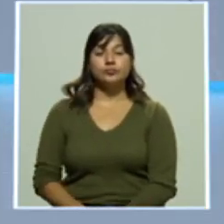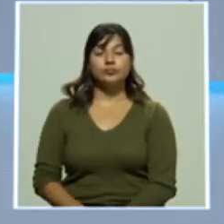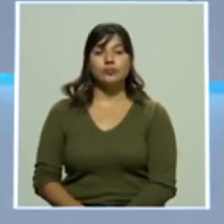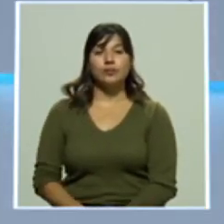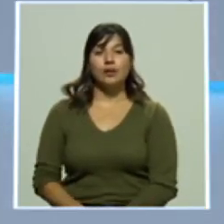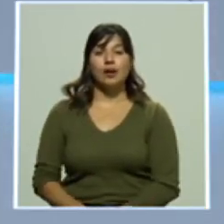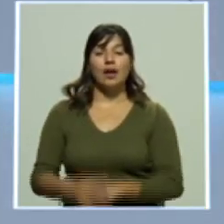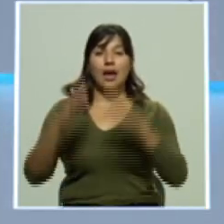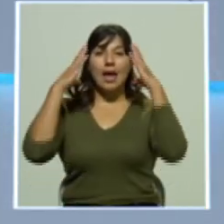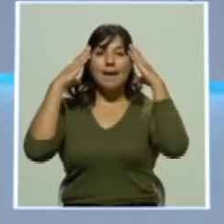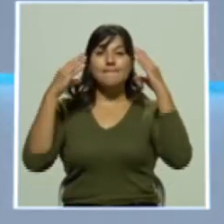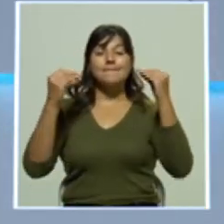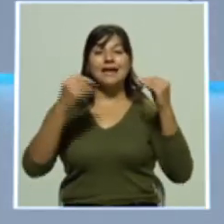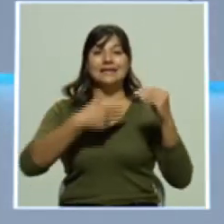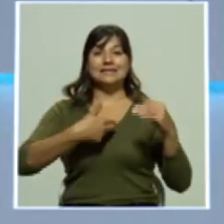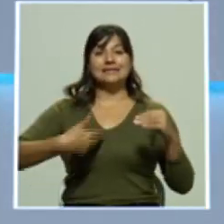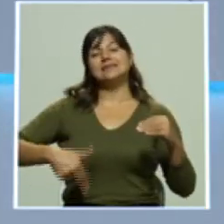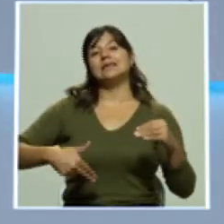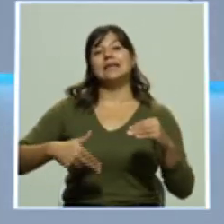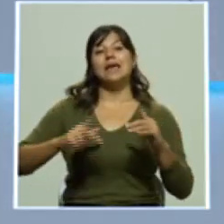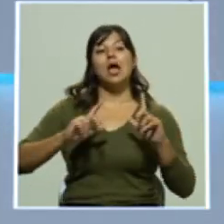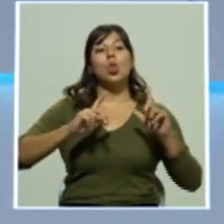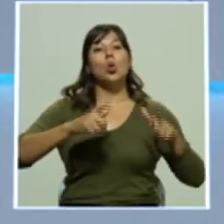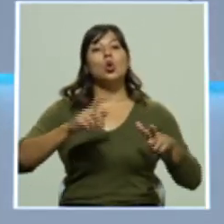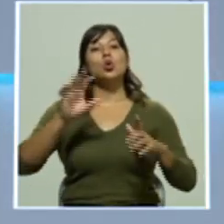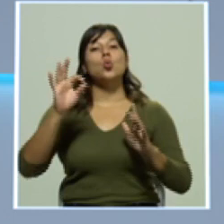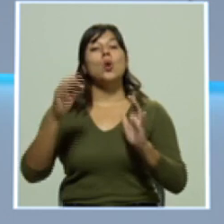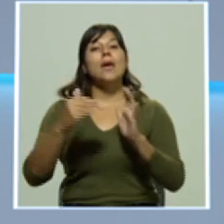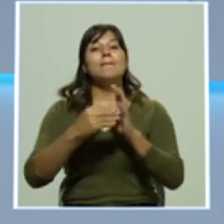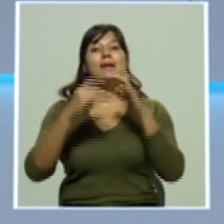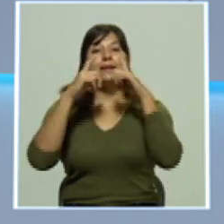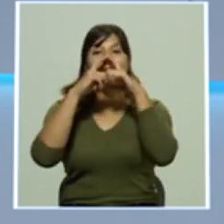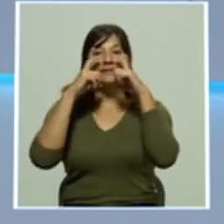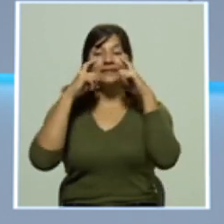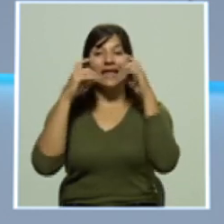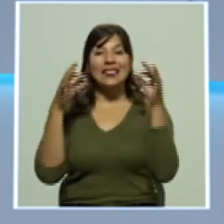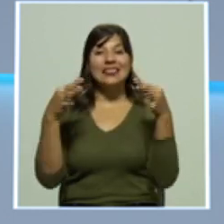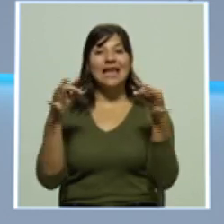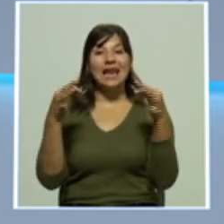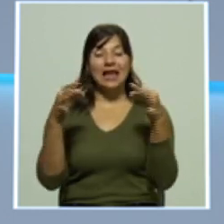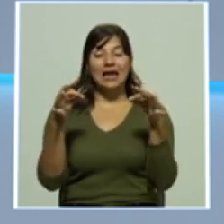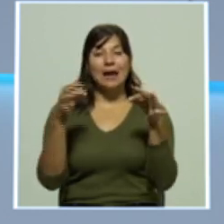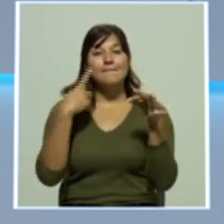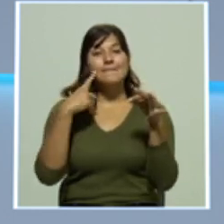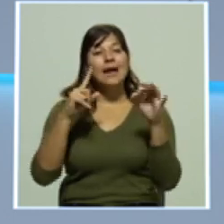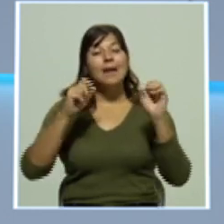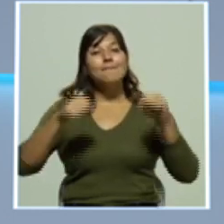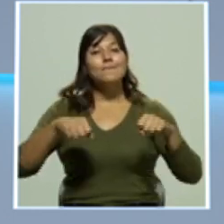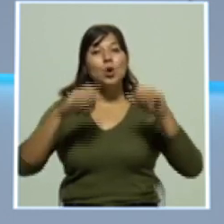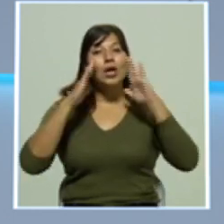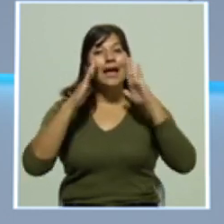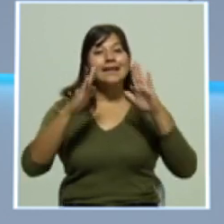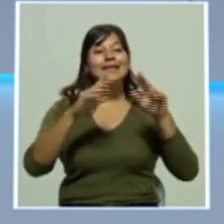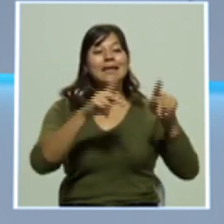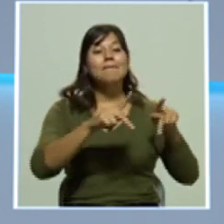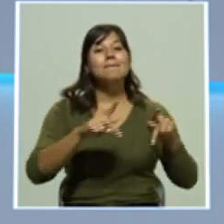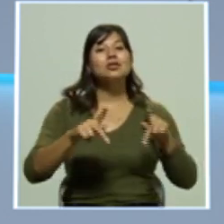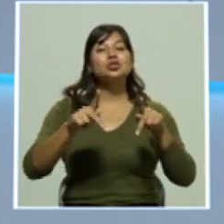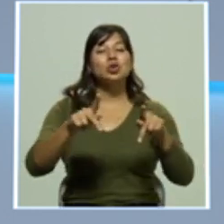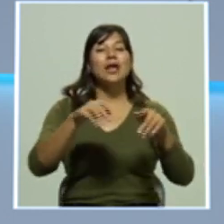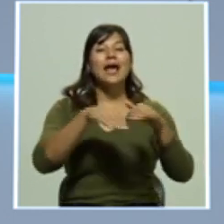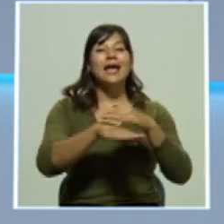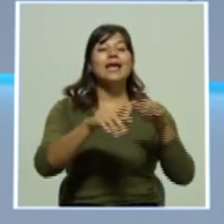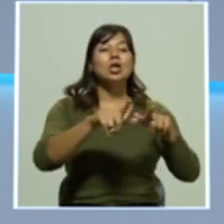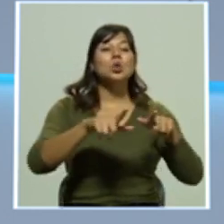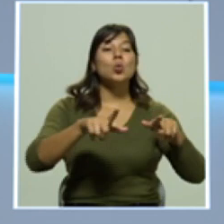La Embajada de China donó 9.000 mascarillas de tela para la atención de población en zonas vulnerables a